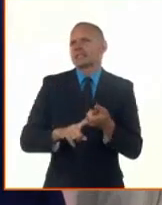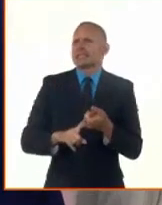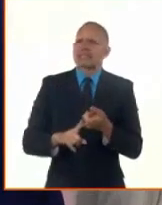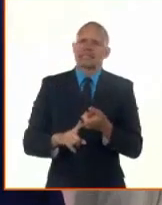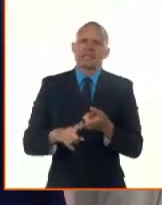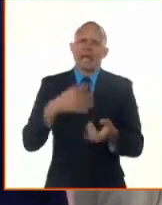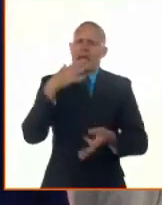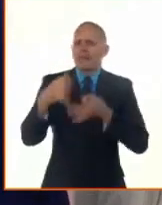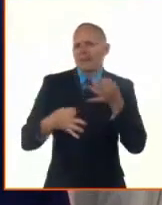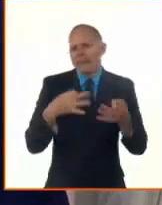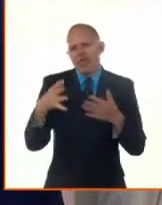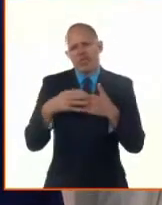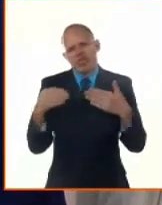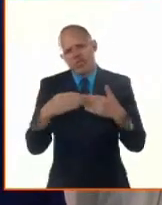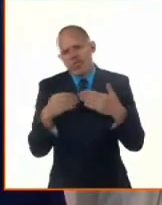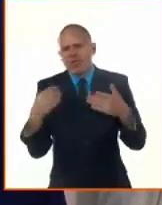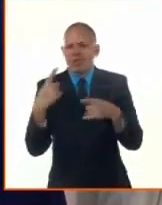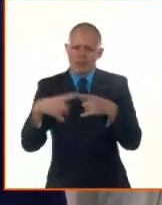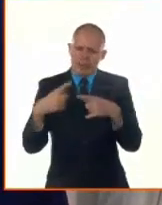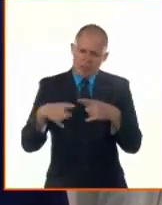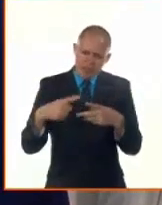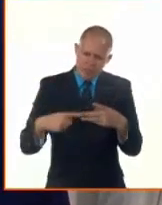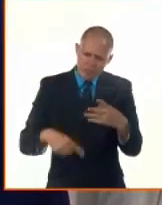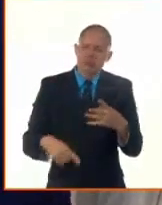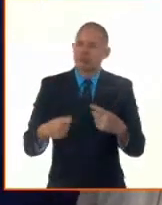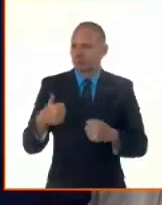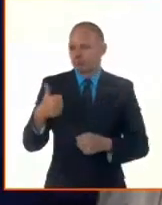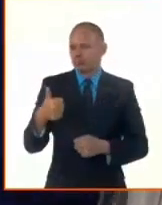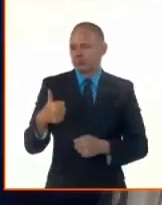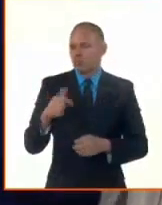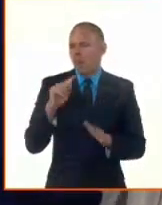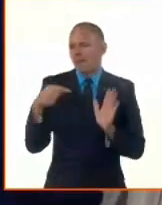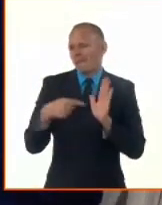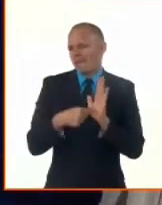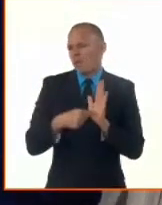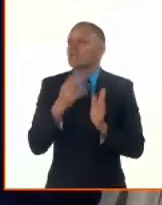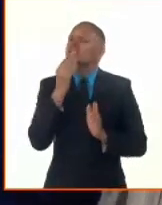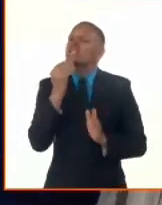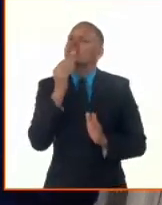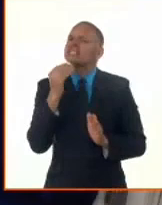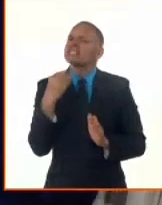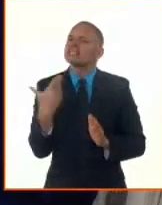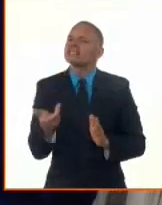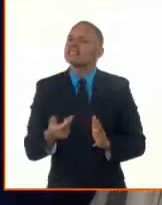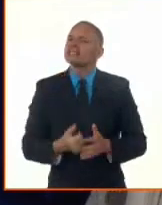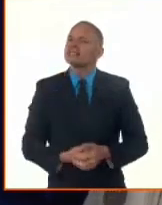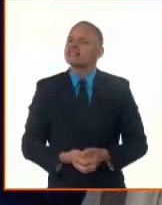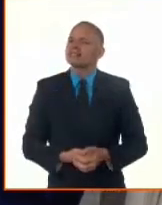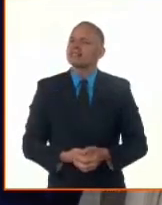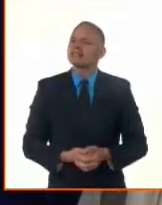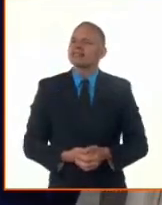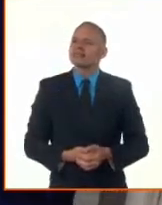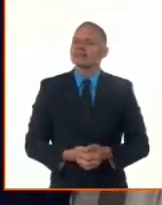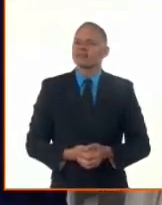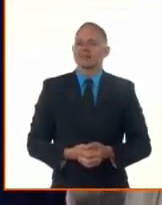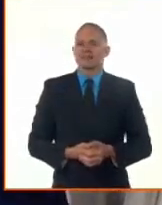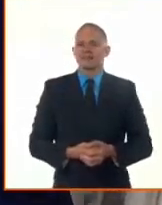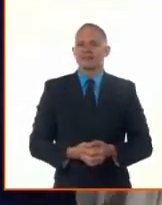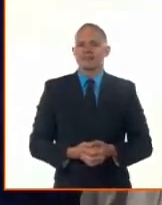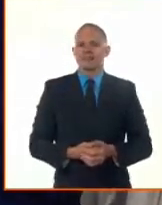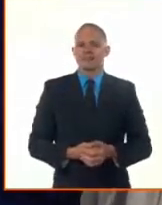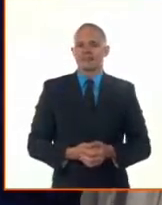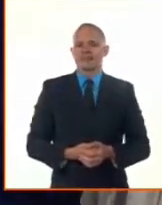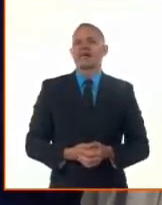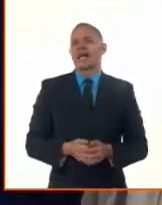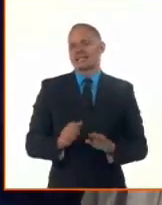para la hegemonía de Estados Unidos en fin Pero Israel con respecto a la relación Arabia